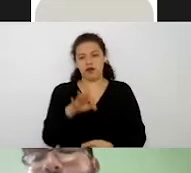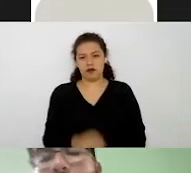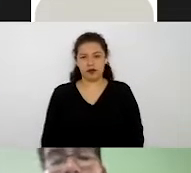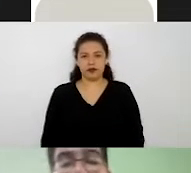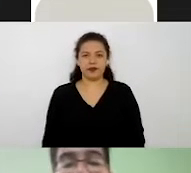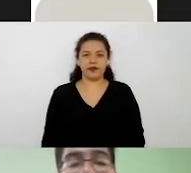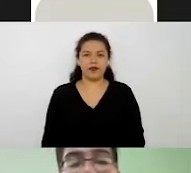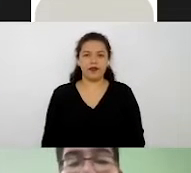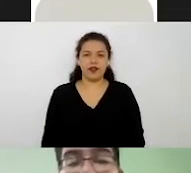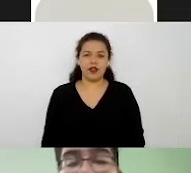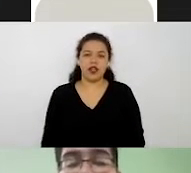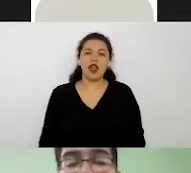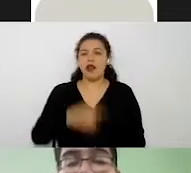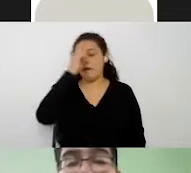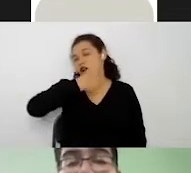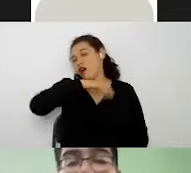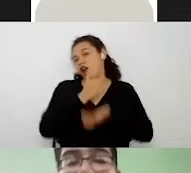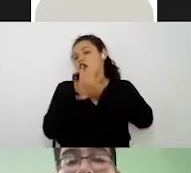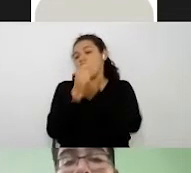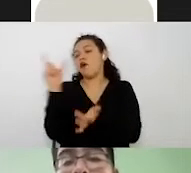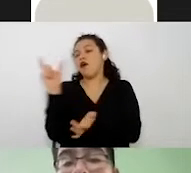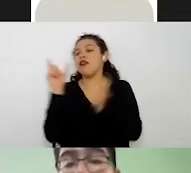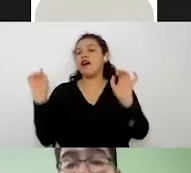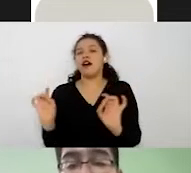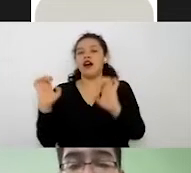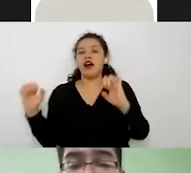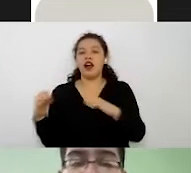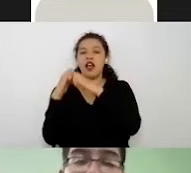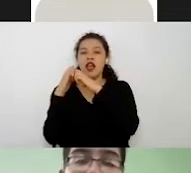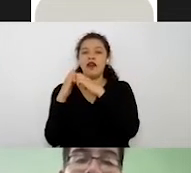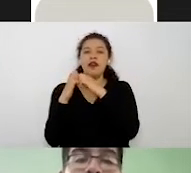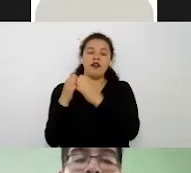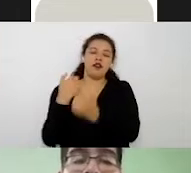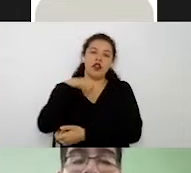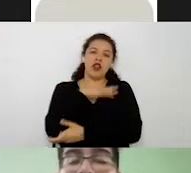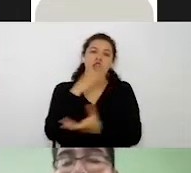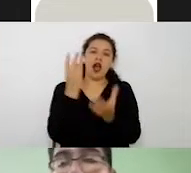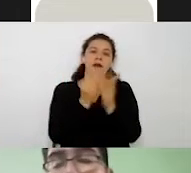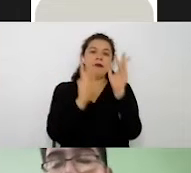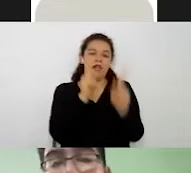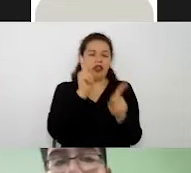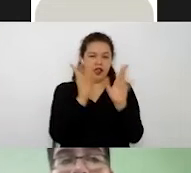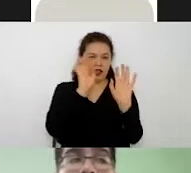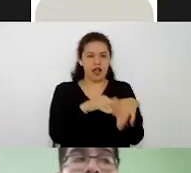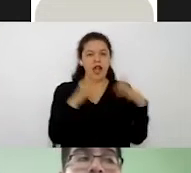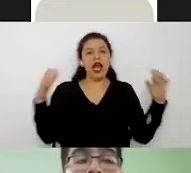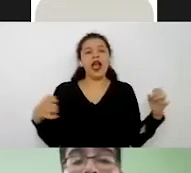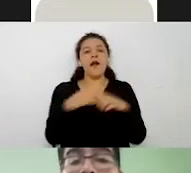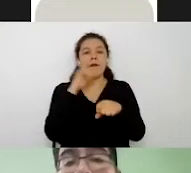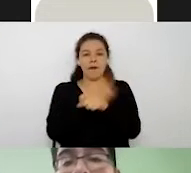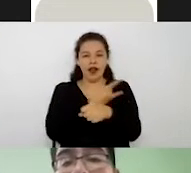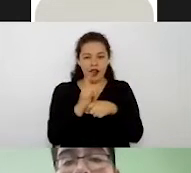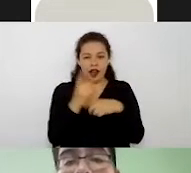mejor ser de ayuda en caso de una emergencia que tomando, por ejemplo, este tipo de pláticas, haciendo simulacros,